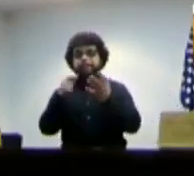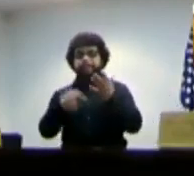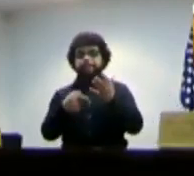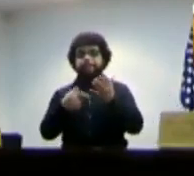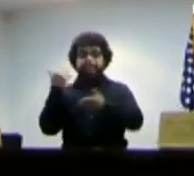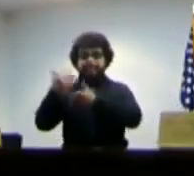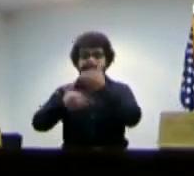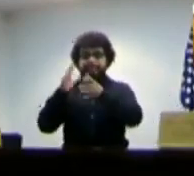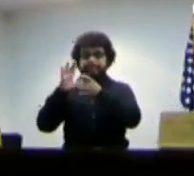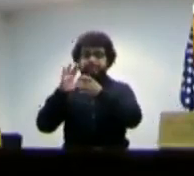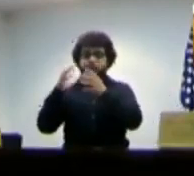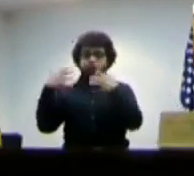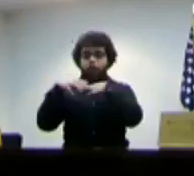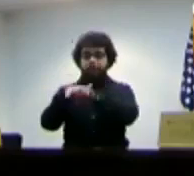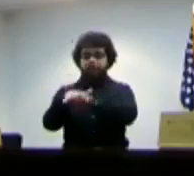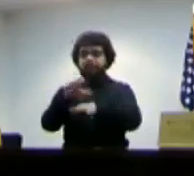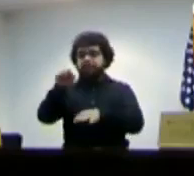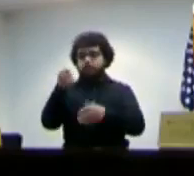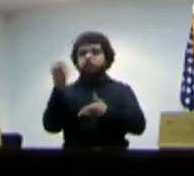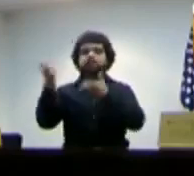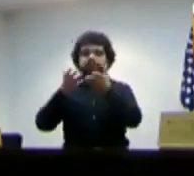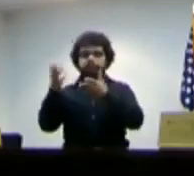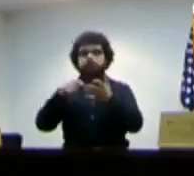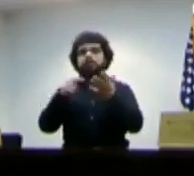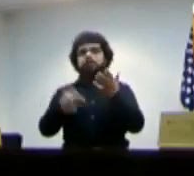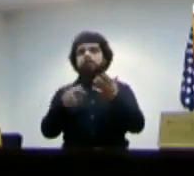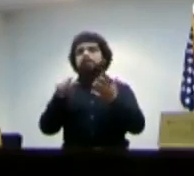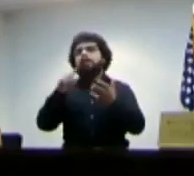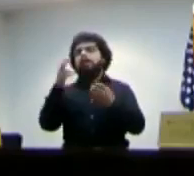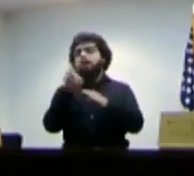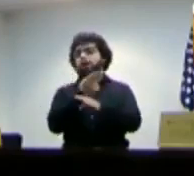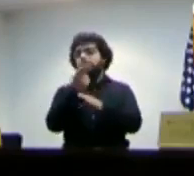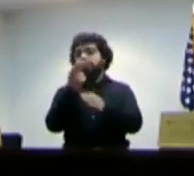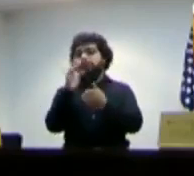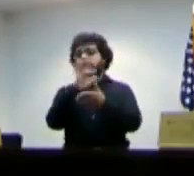de San Juan estaba en servicio. La unidad 9 de San Juan estaba en servicio.